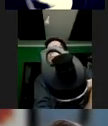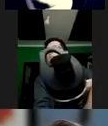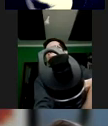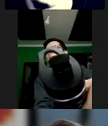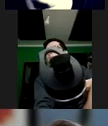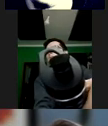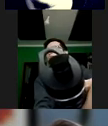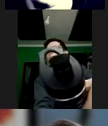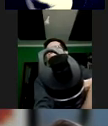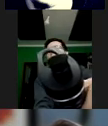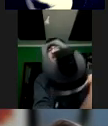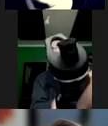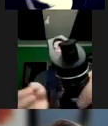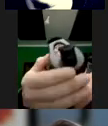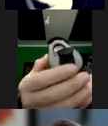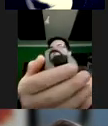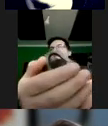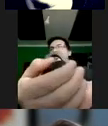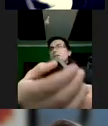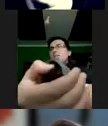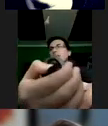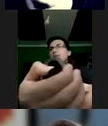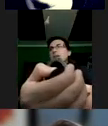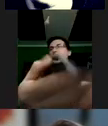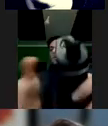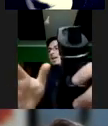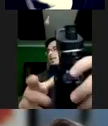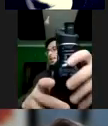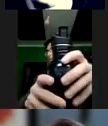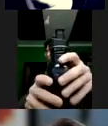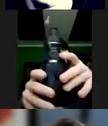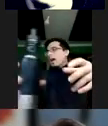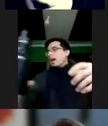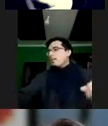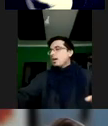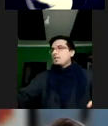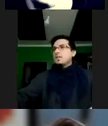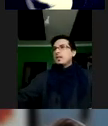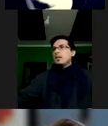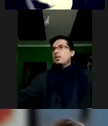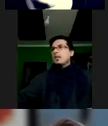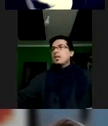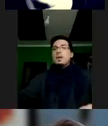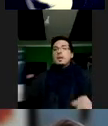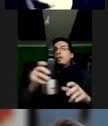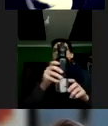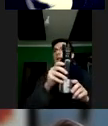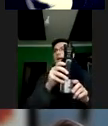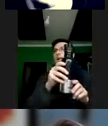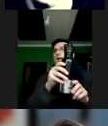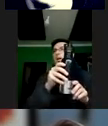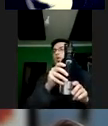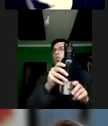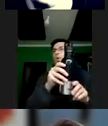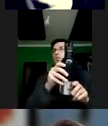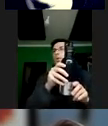me especifica cómo se abre el pituto, este que se abre para arriba para tomar agua, etc. Me entrega las medidas exactas, cosa que de manera más